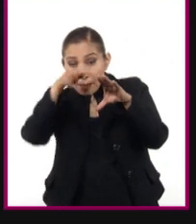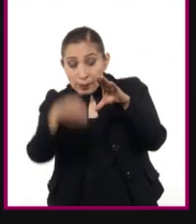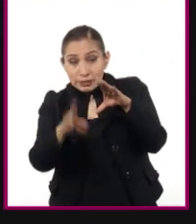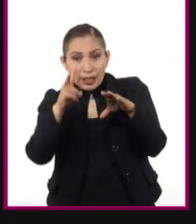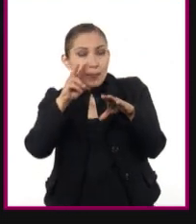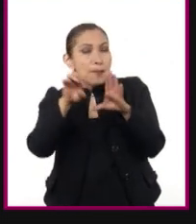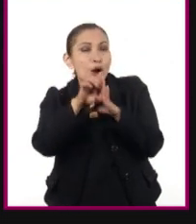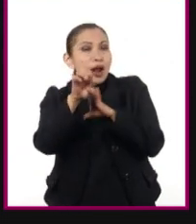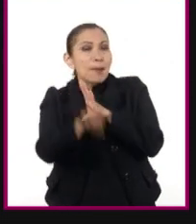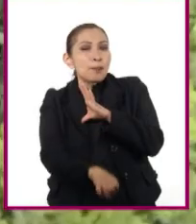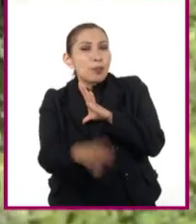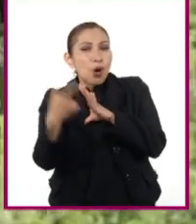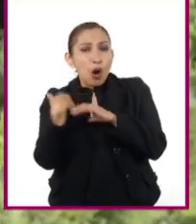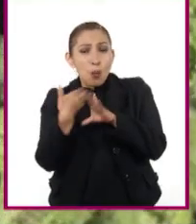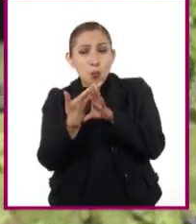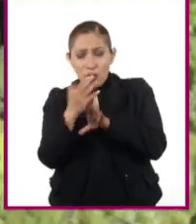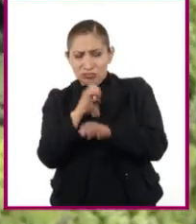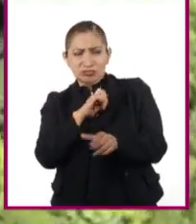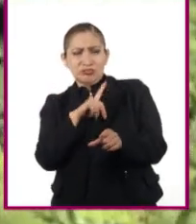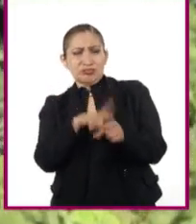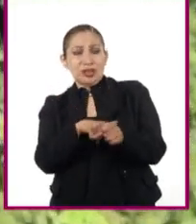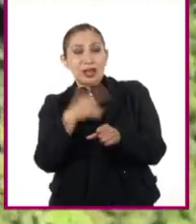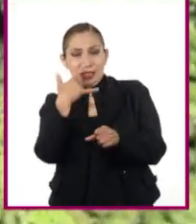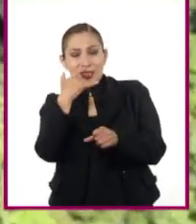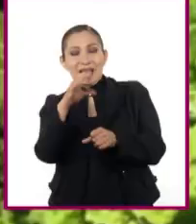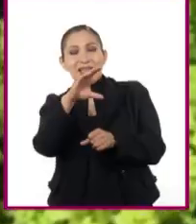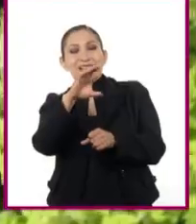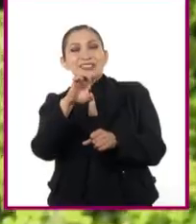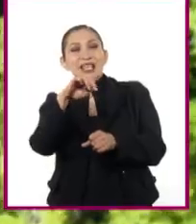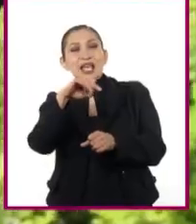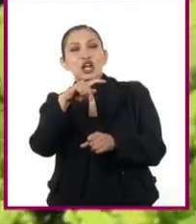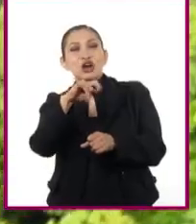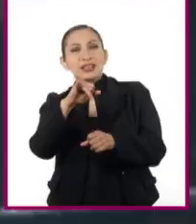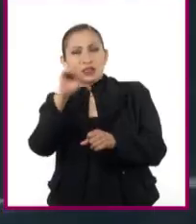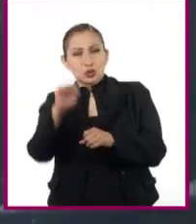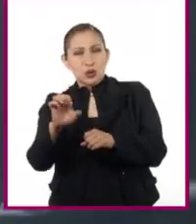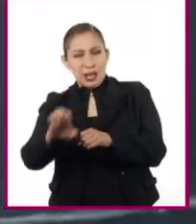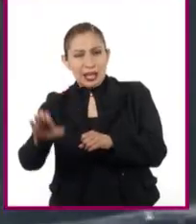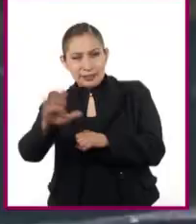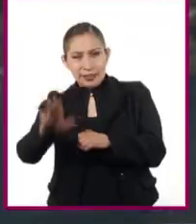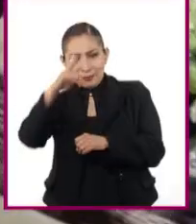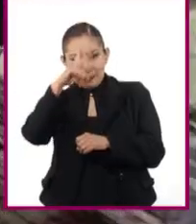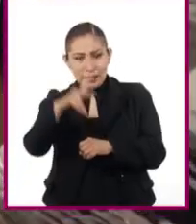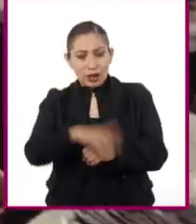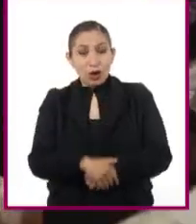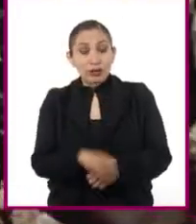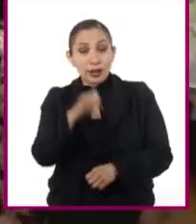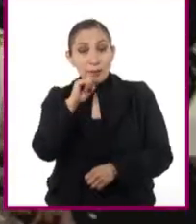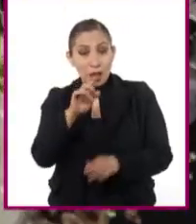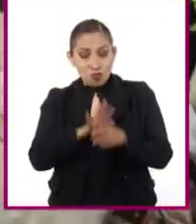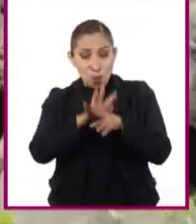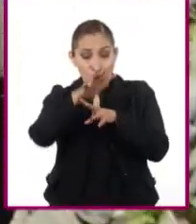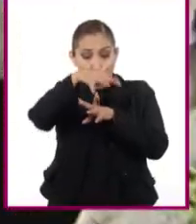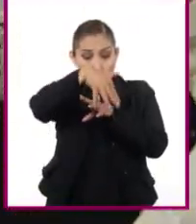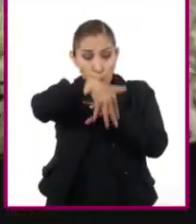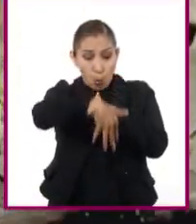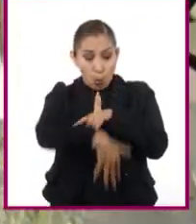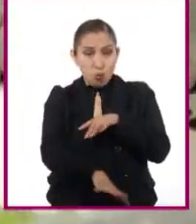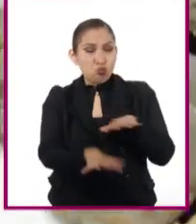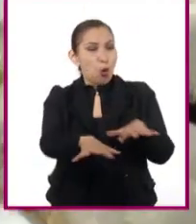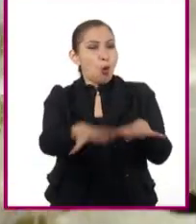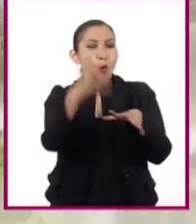Se asoma, por ejemplo, en formaciones muy peculiares, como los cenotes del sureste mexicano. Y se precipita también